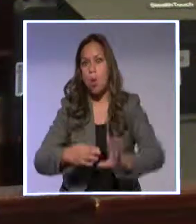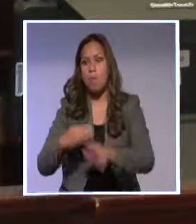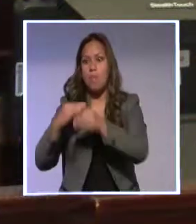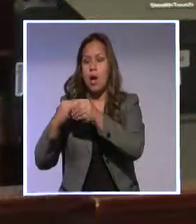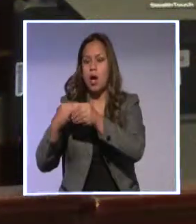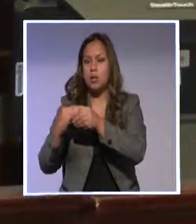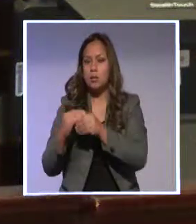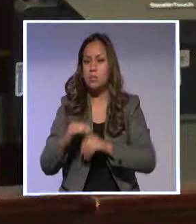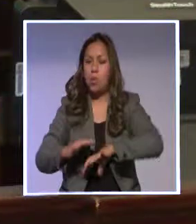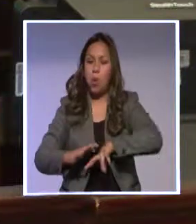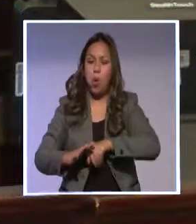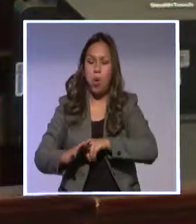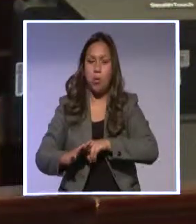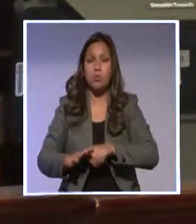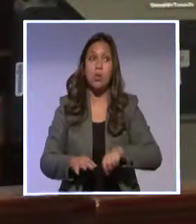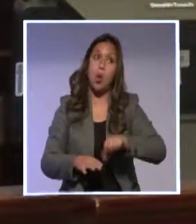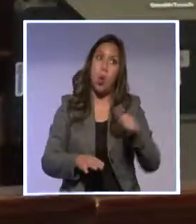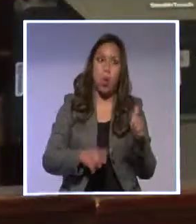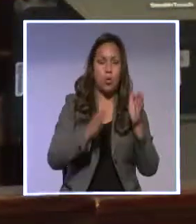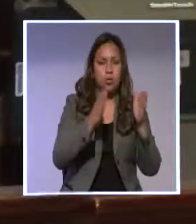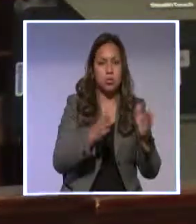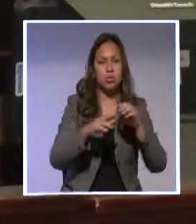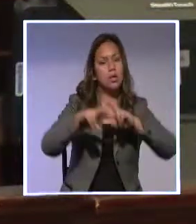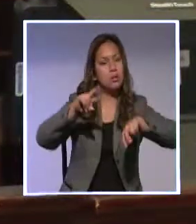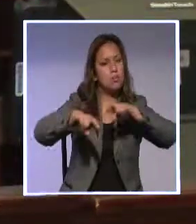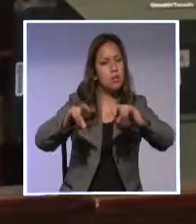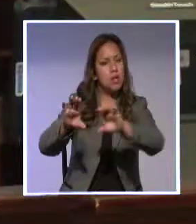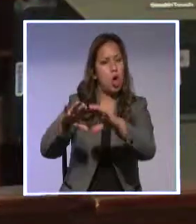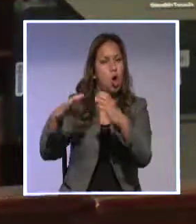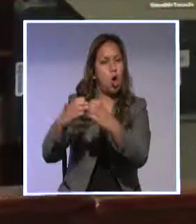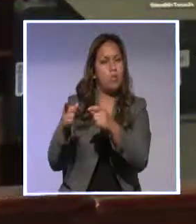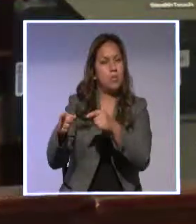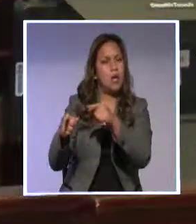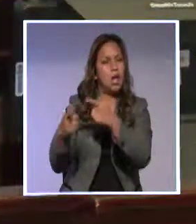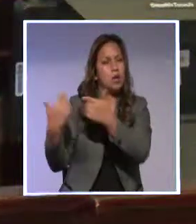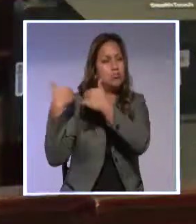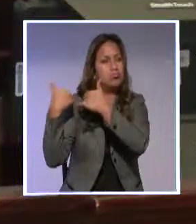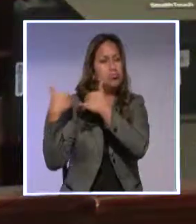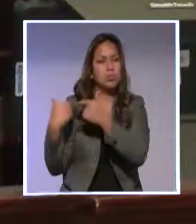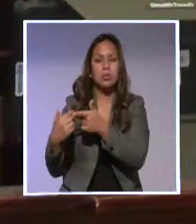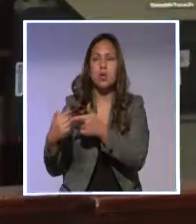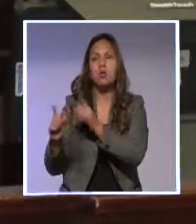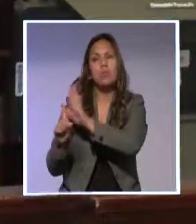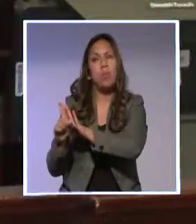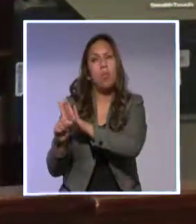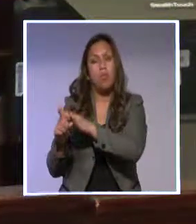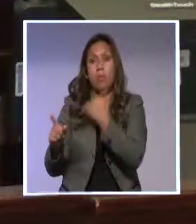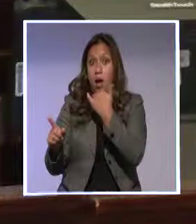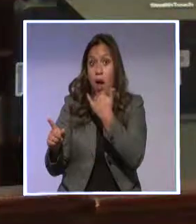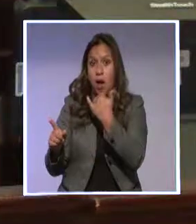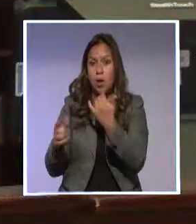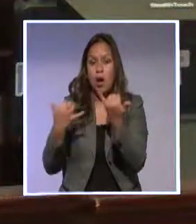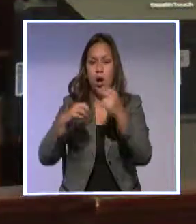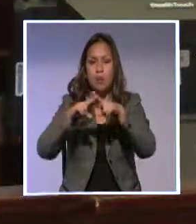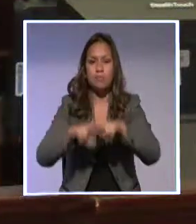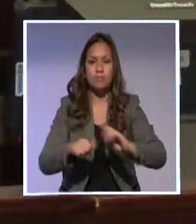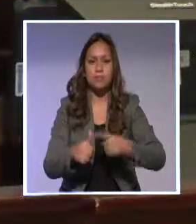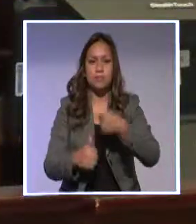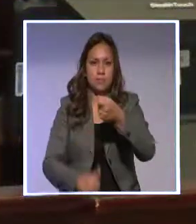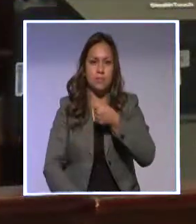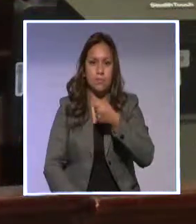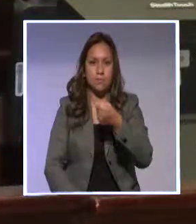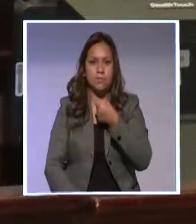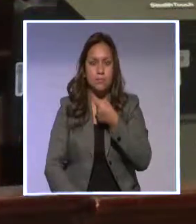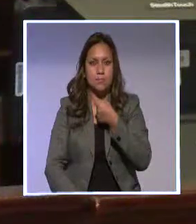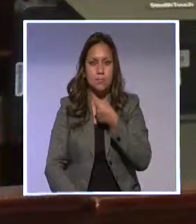piden que se investigue a la comisión encargada de los estudios para la suscripción del contrato profundizaremos sobre este tema en nuestra primera entrevista